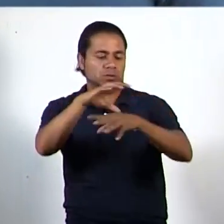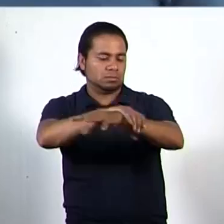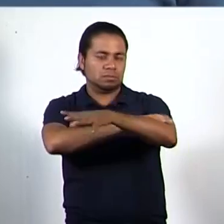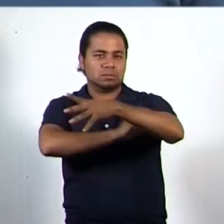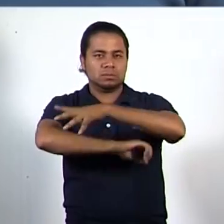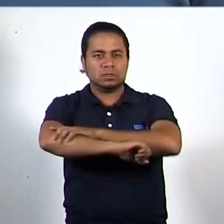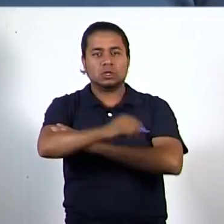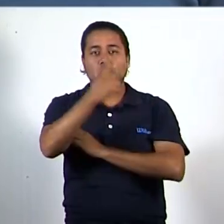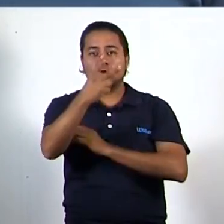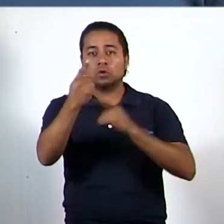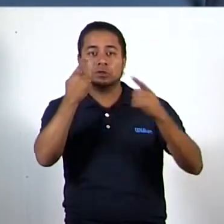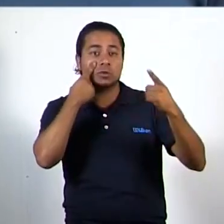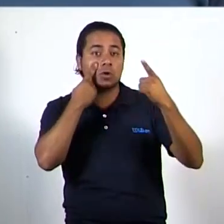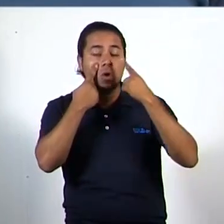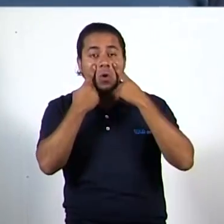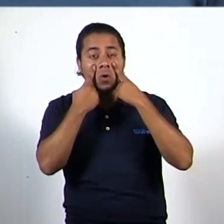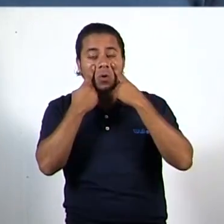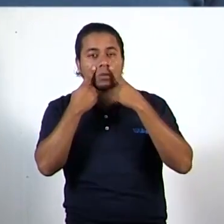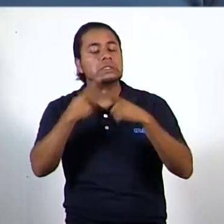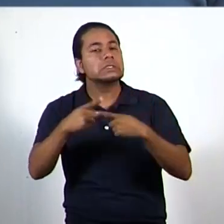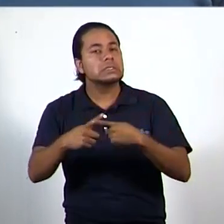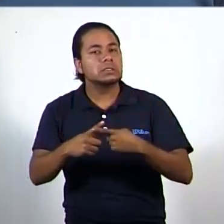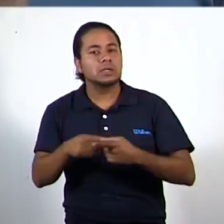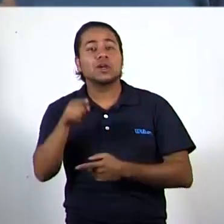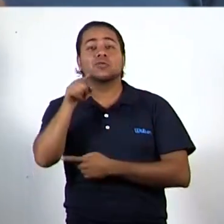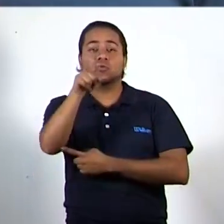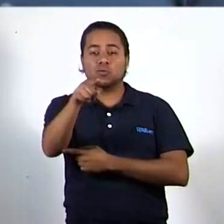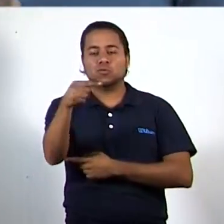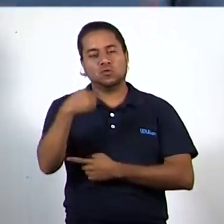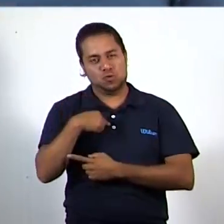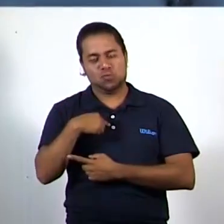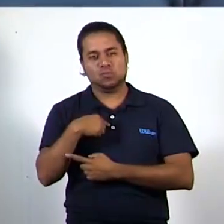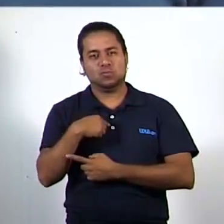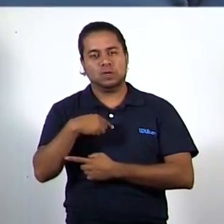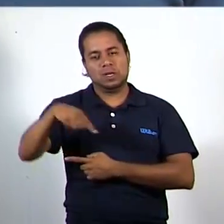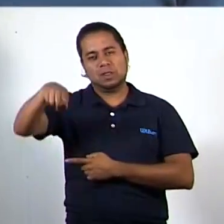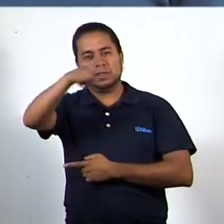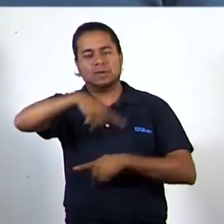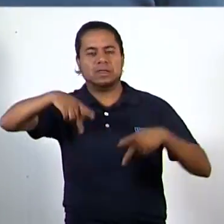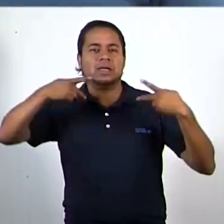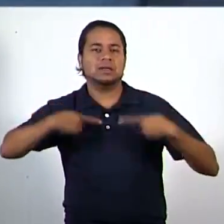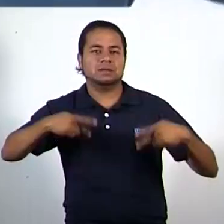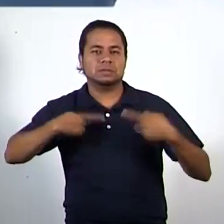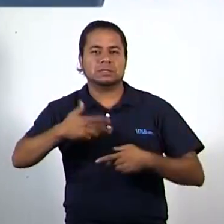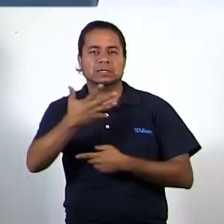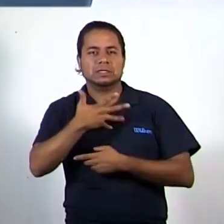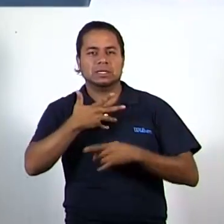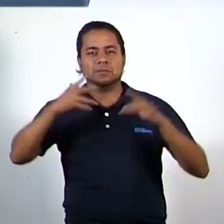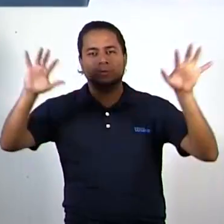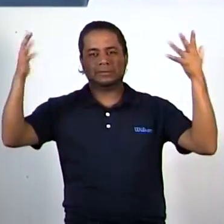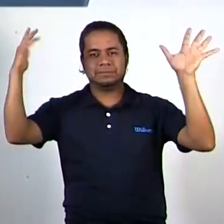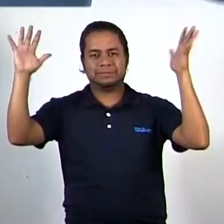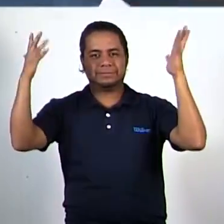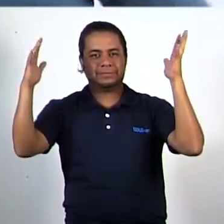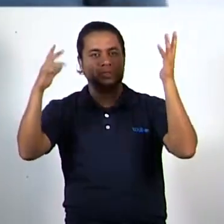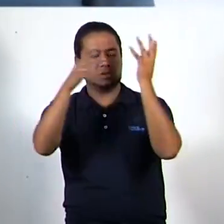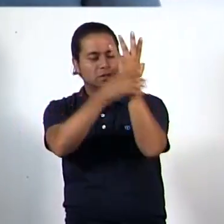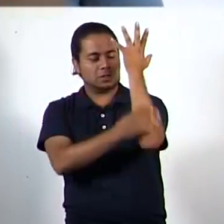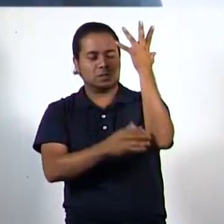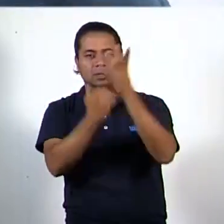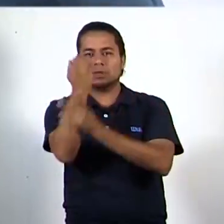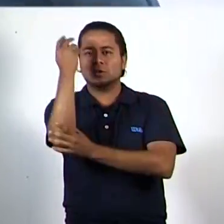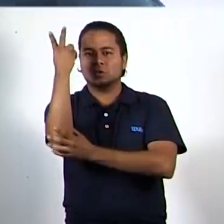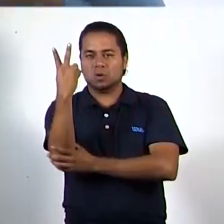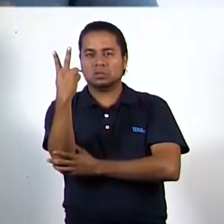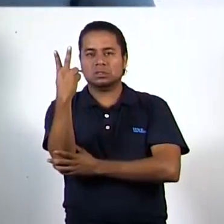tiene dos ojos? Exactamente, tú y yo. Todo ser humano tenemos dos brazos,